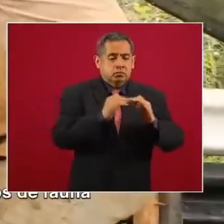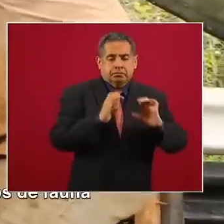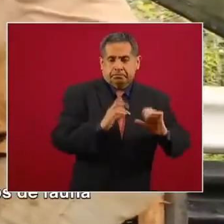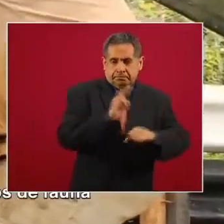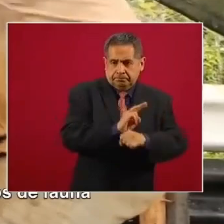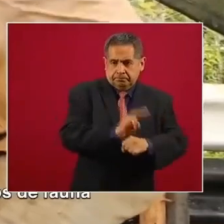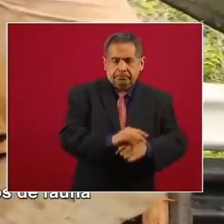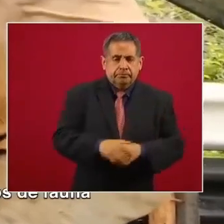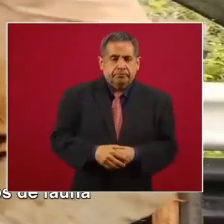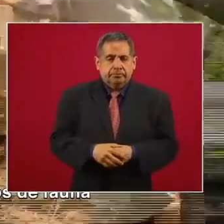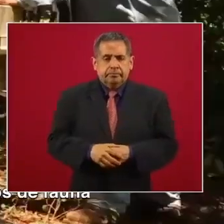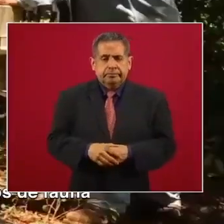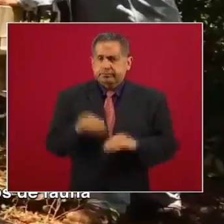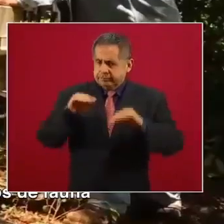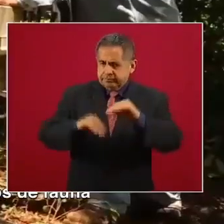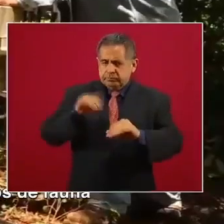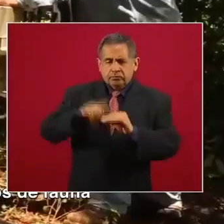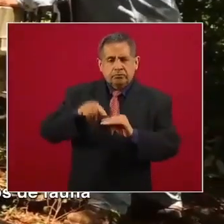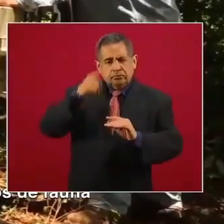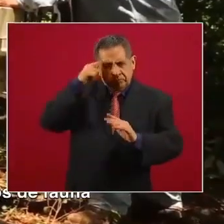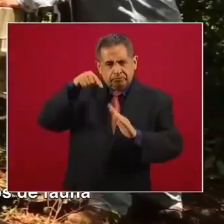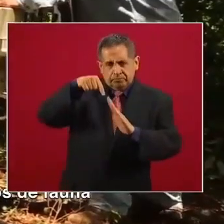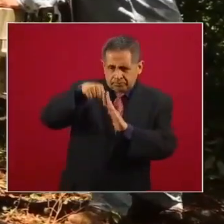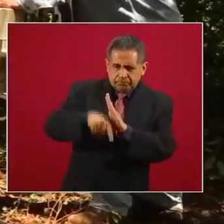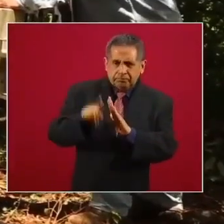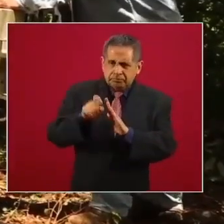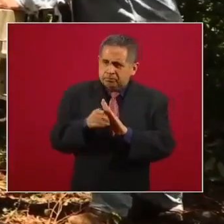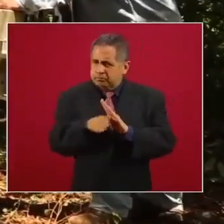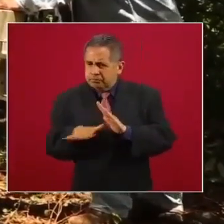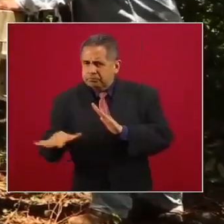acciones para la instalación de obras hidráulicas y pasos de fauna,